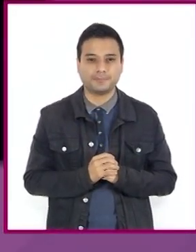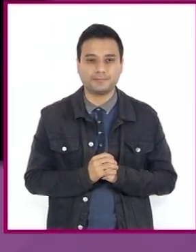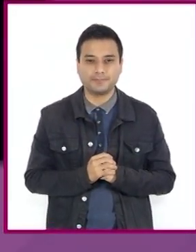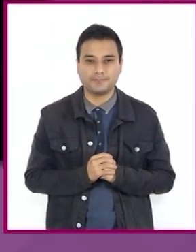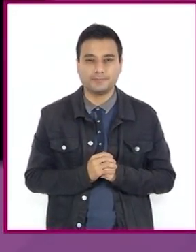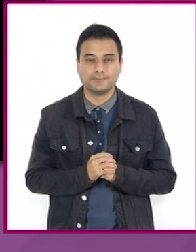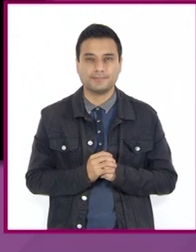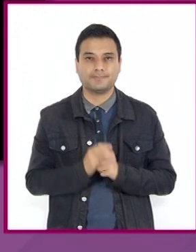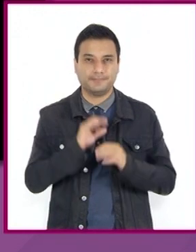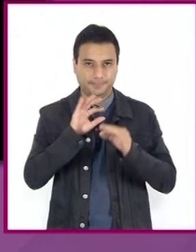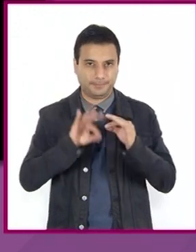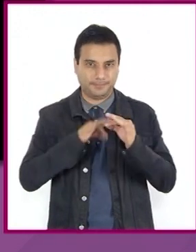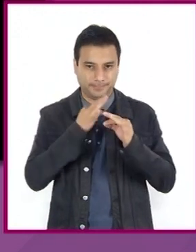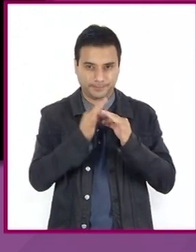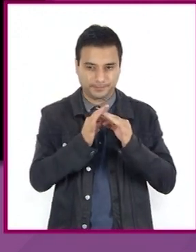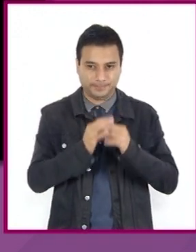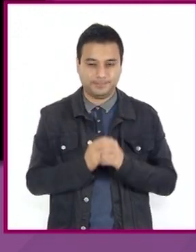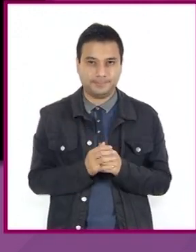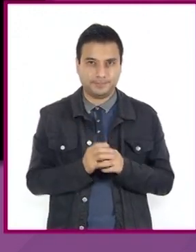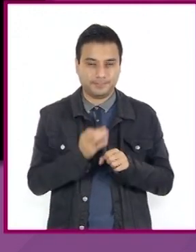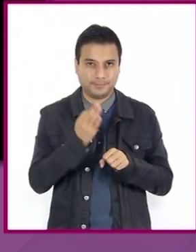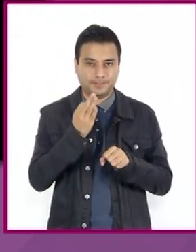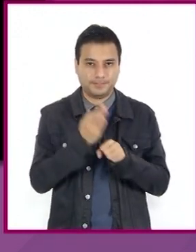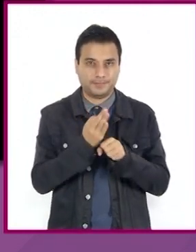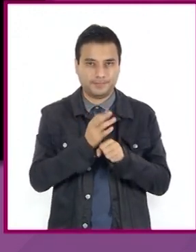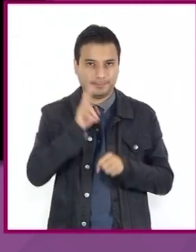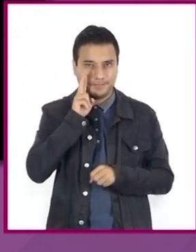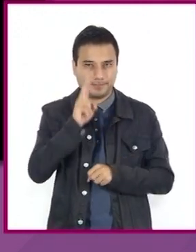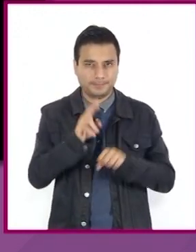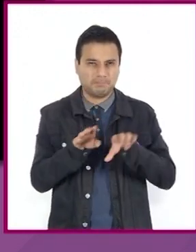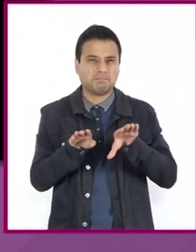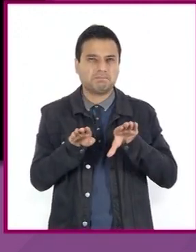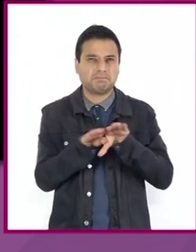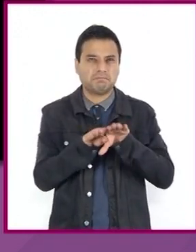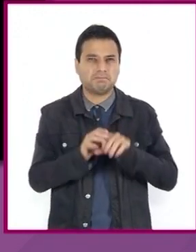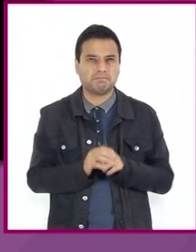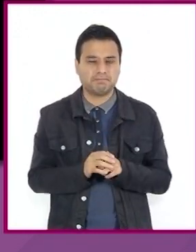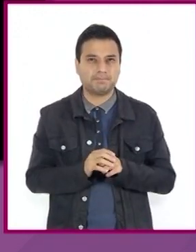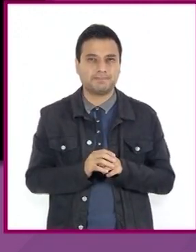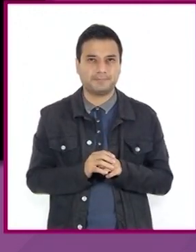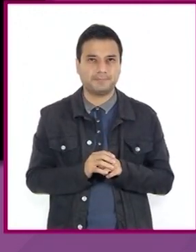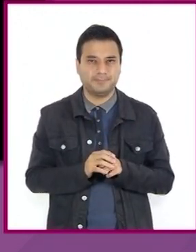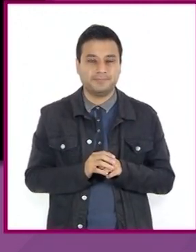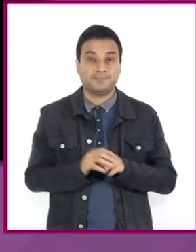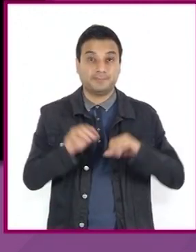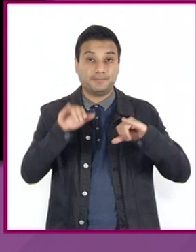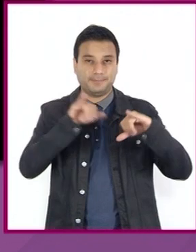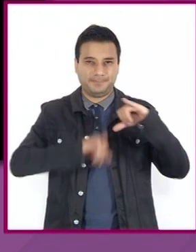Listo, en esta ocasión vamos a ver cómo se balancea una ecuación química.